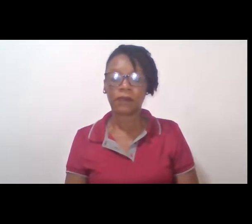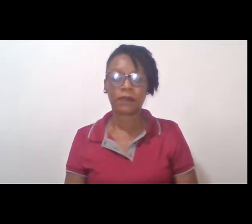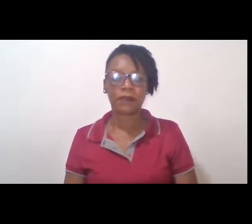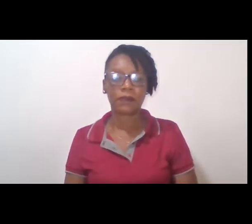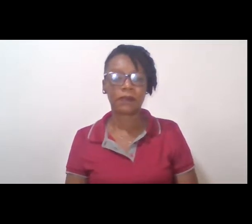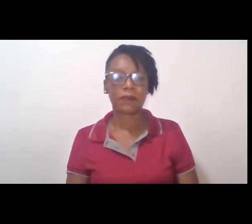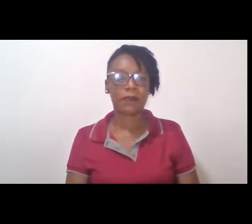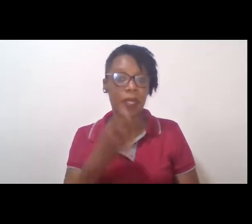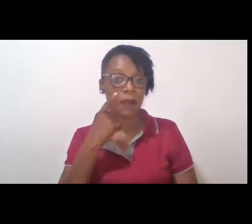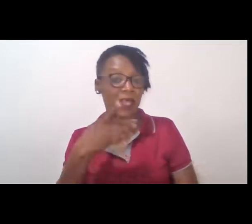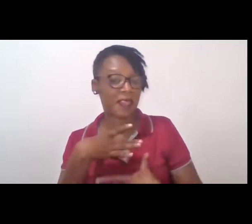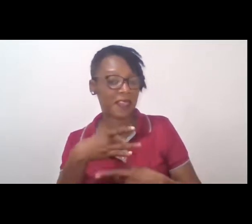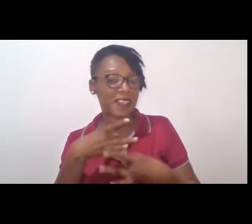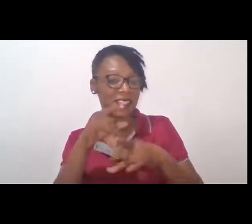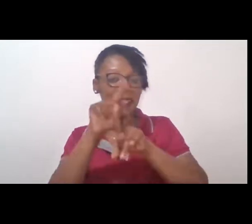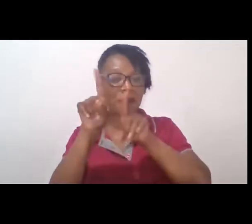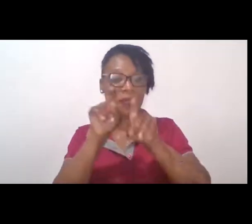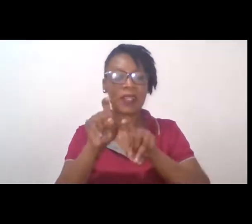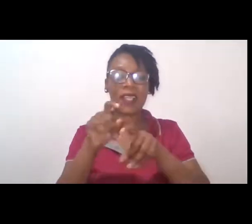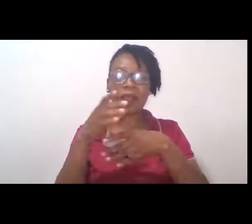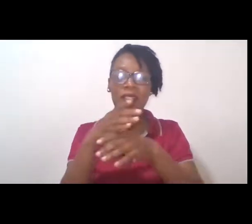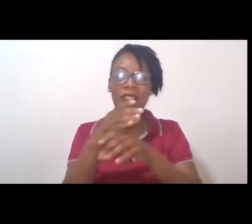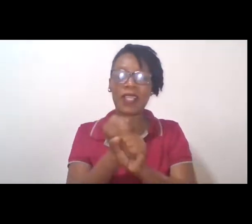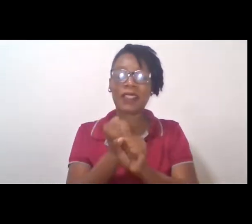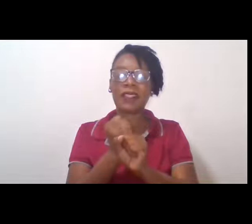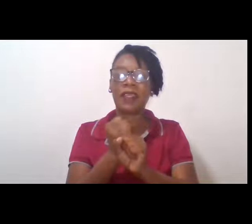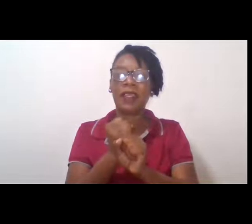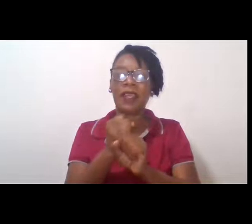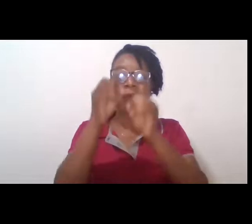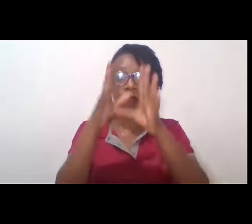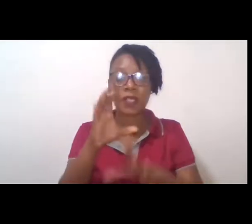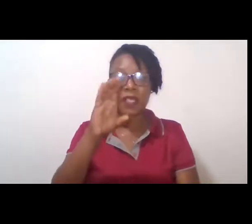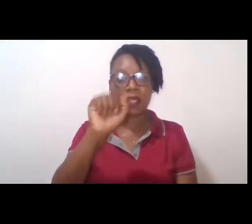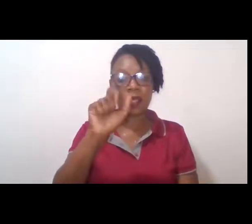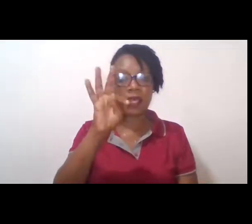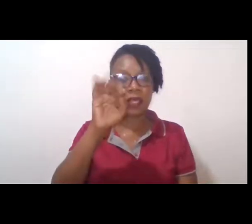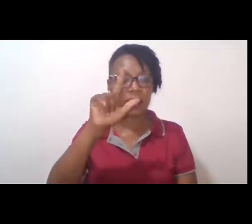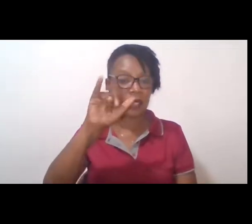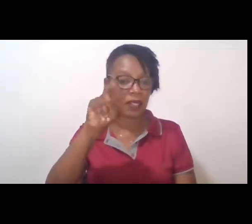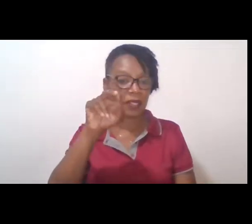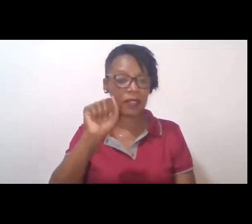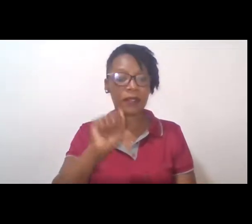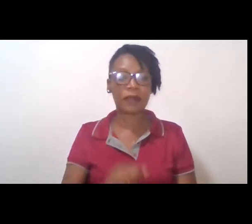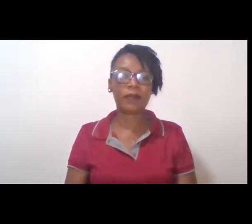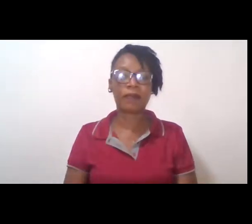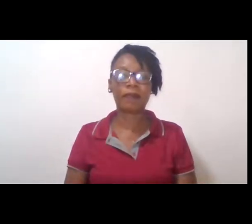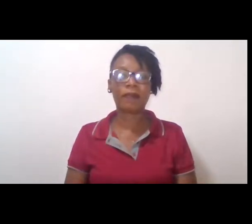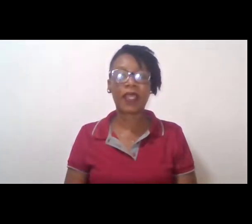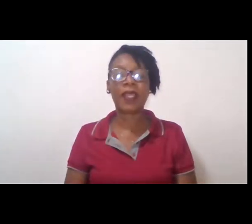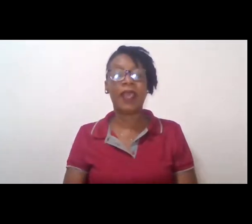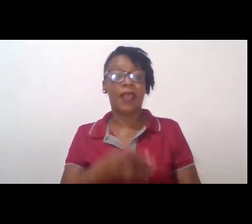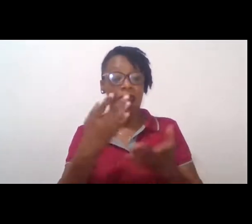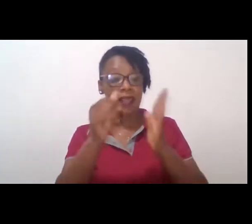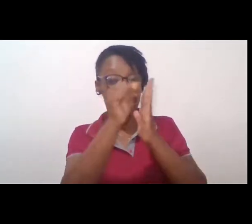Vea qué interesante esta pregunta que nos hace la profesora Catalina Araya Oviedo. Me encanta. ¿Las agendas